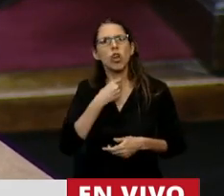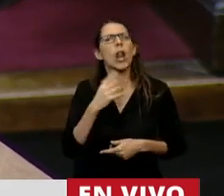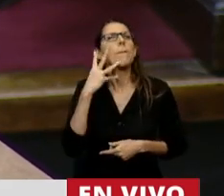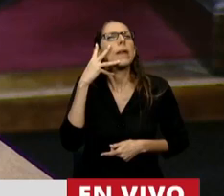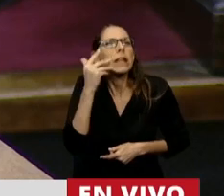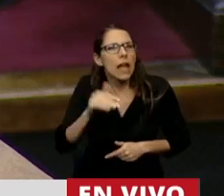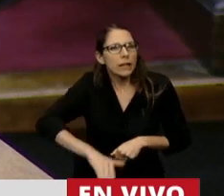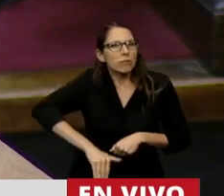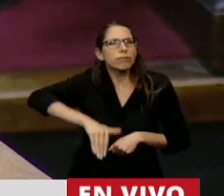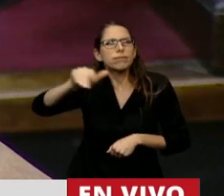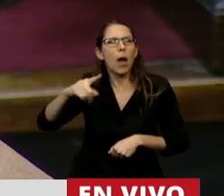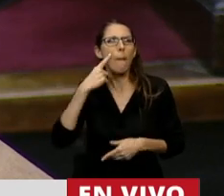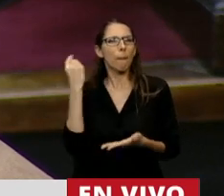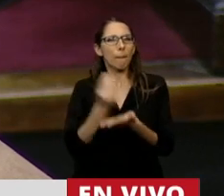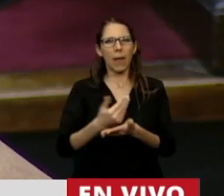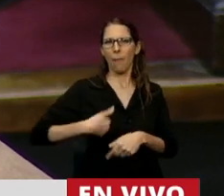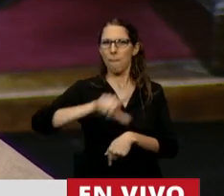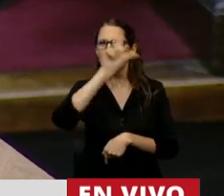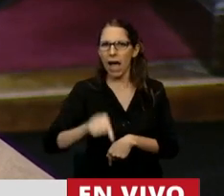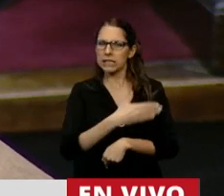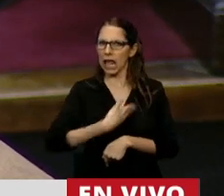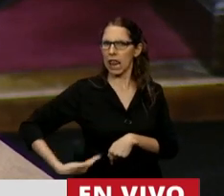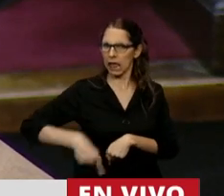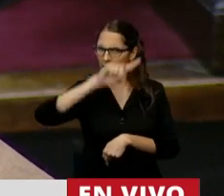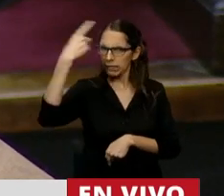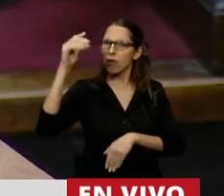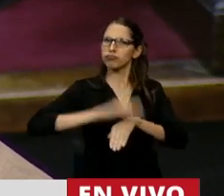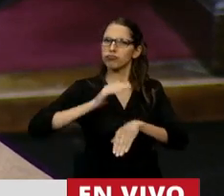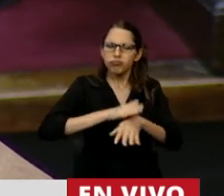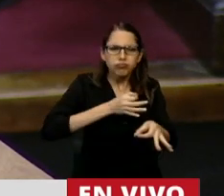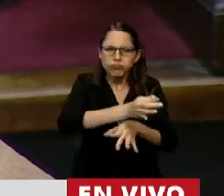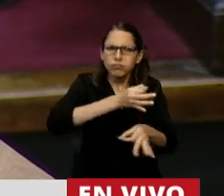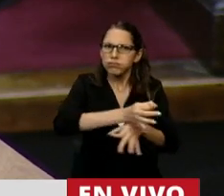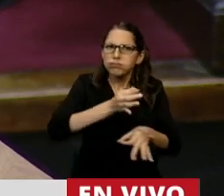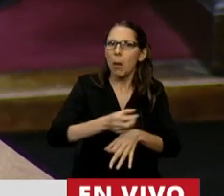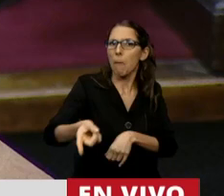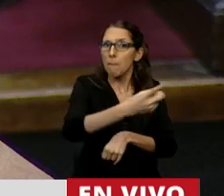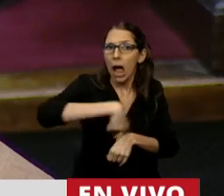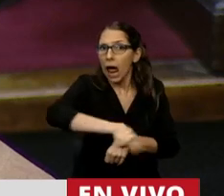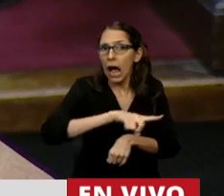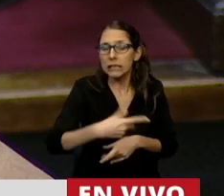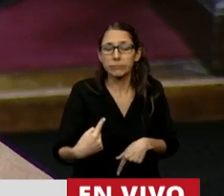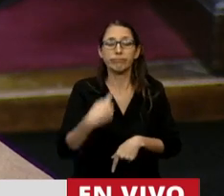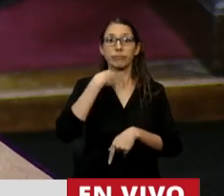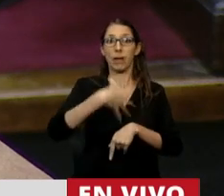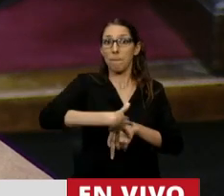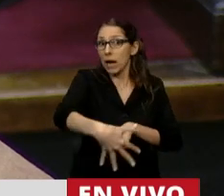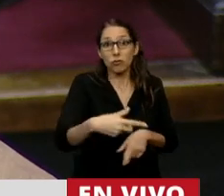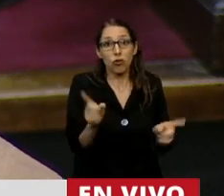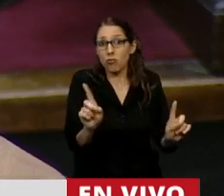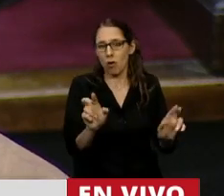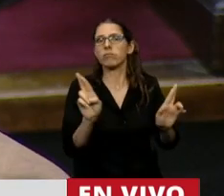país donde el Estado les garantice la educación necesaria para no tener nunca un embarazo no